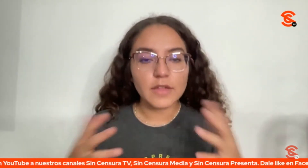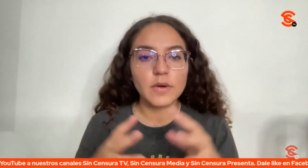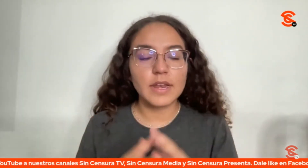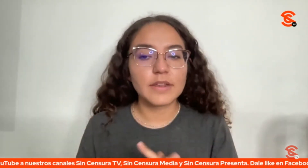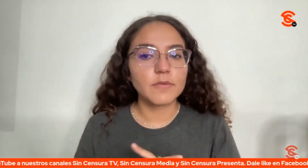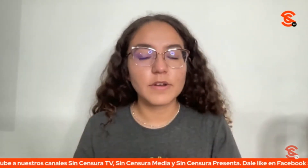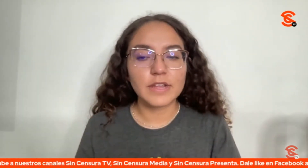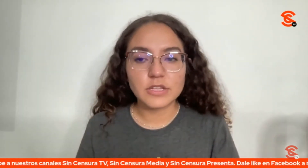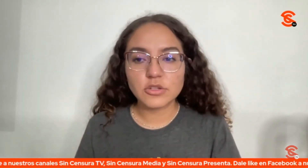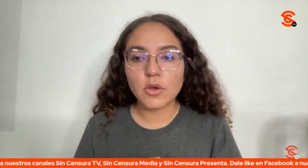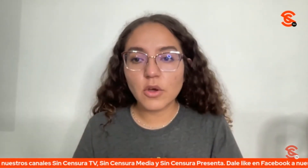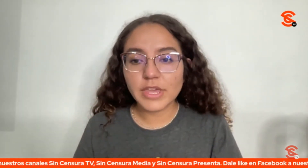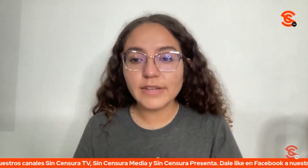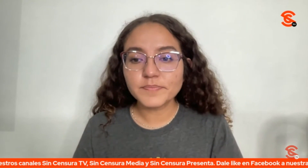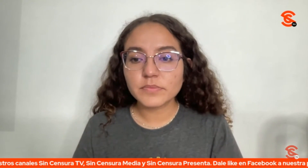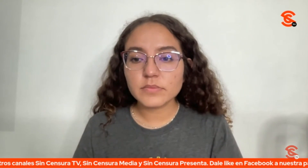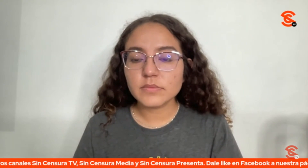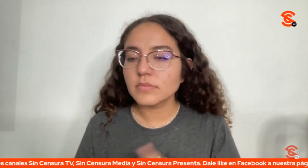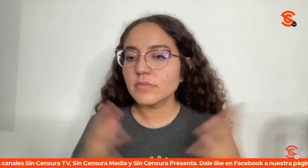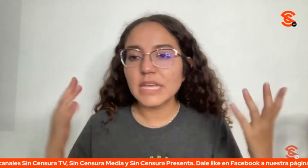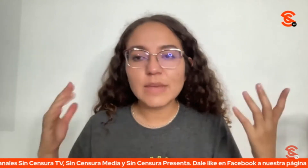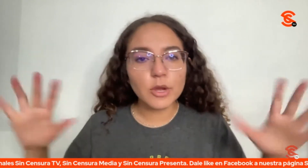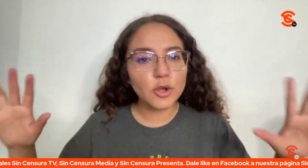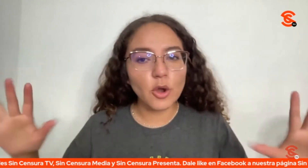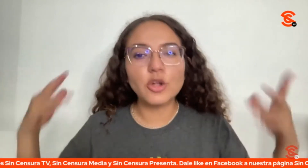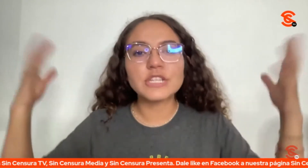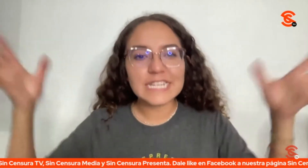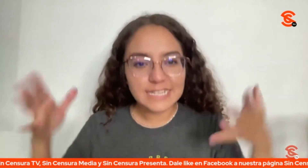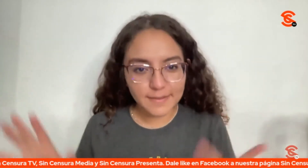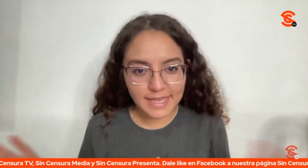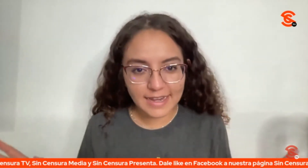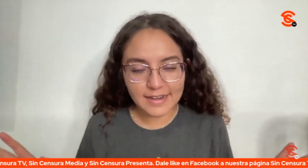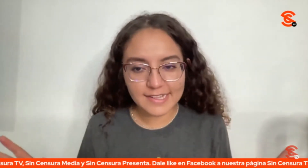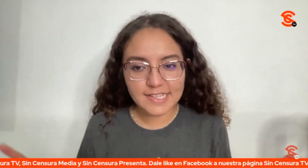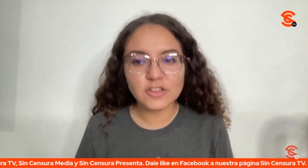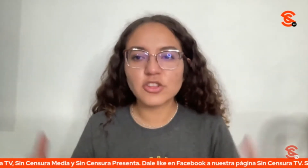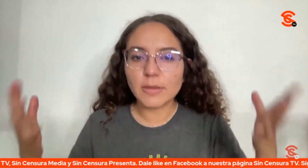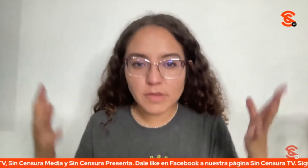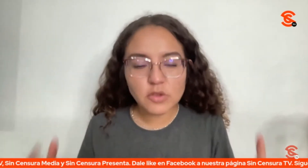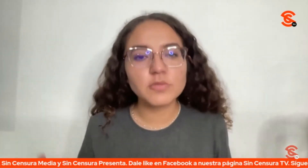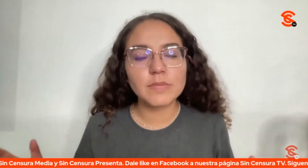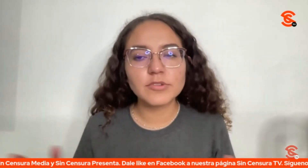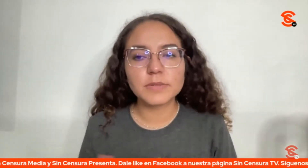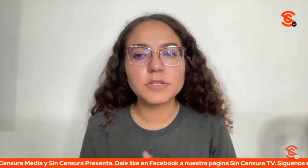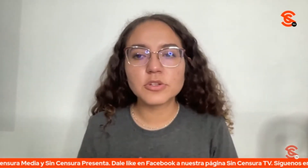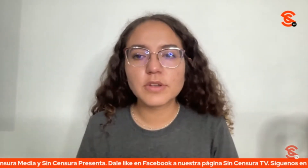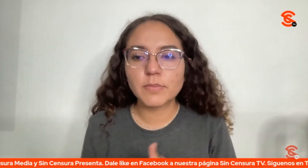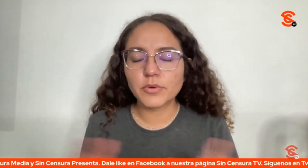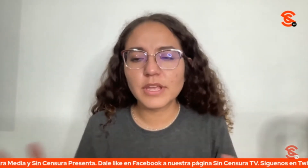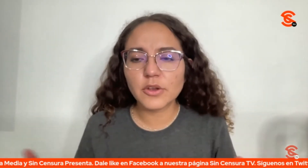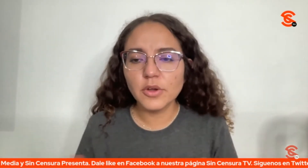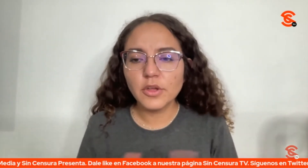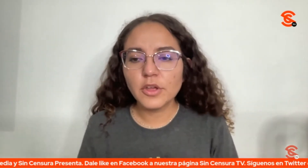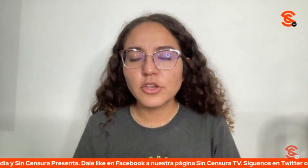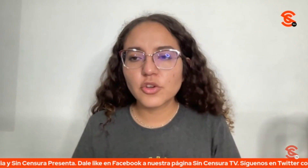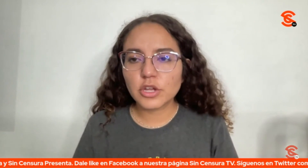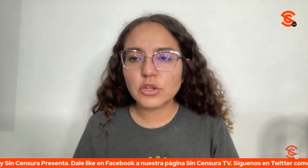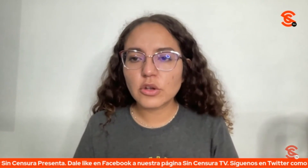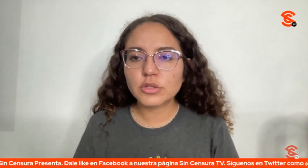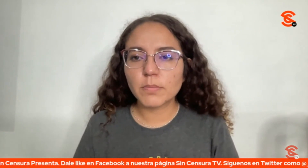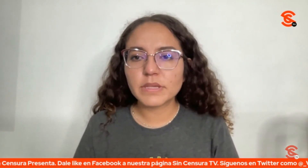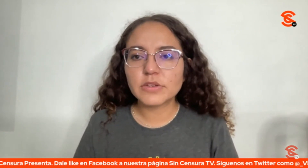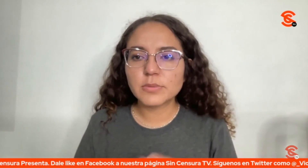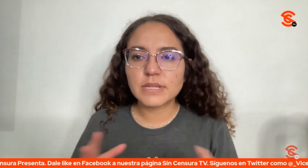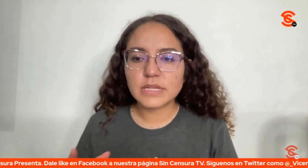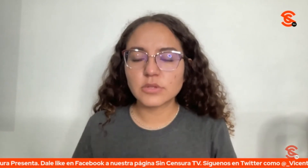el diputado Gerardo Fernández Noroña. Y bueno, los que se vayan anexando también los vamos a mencionar, ¿por qué no? Yo